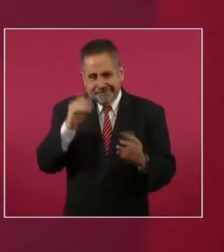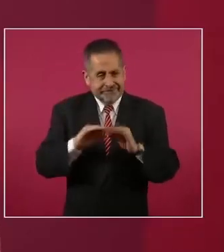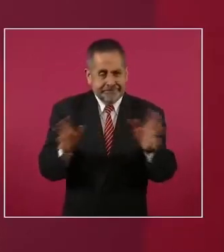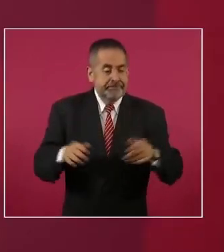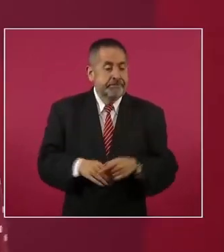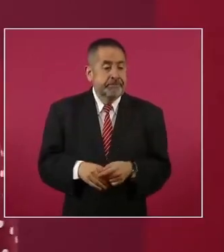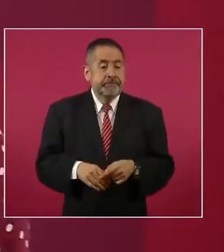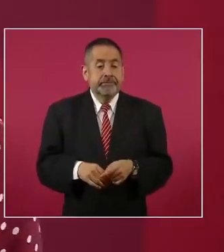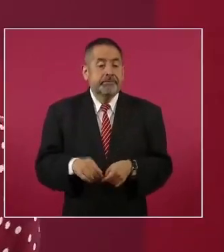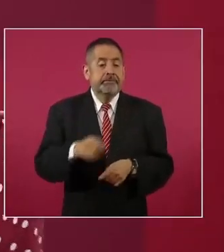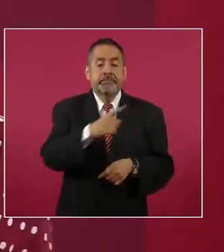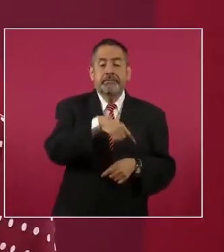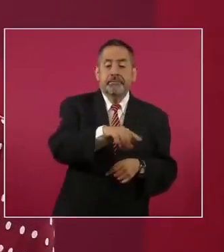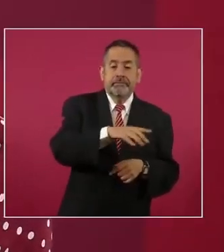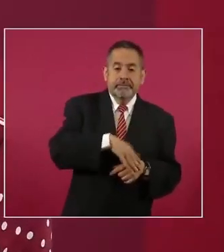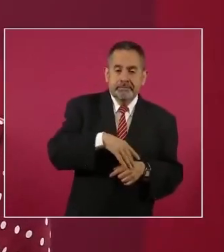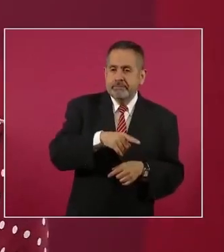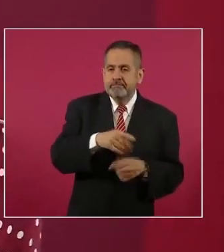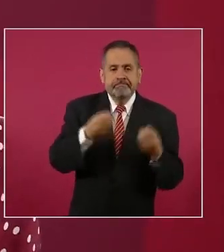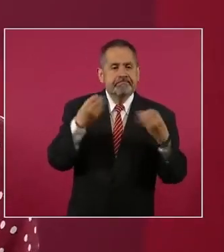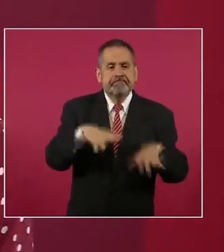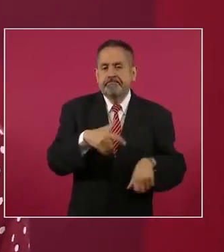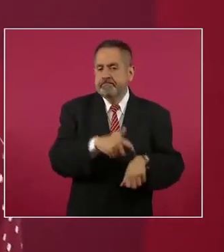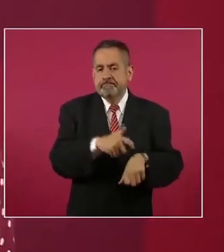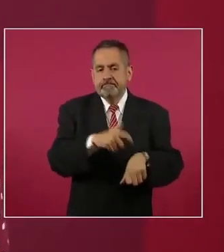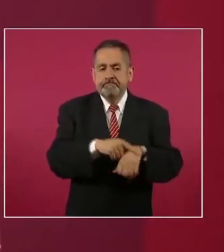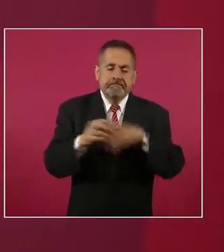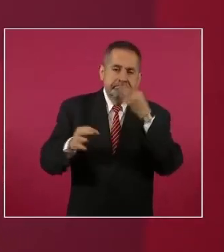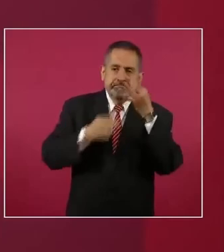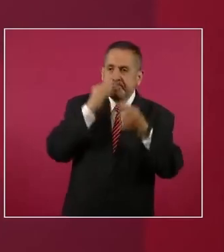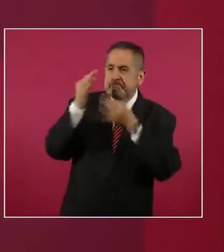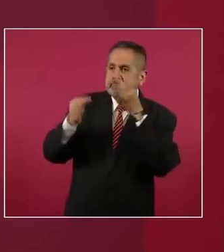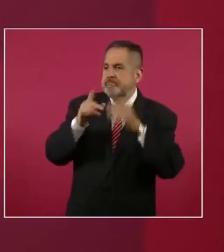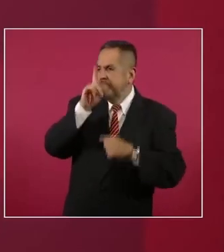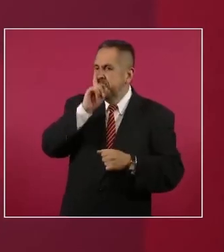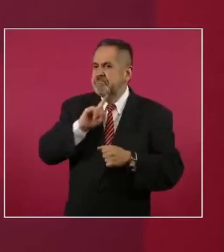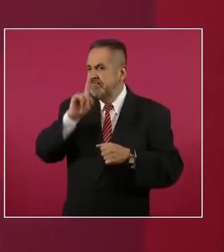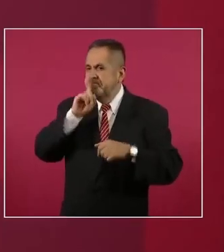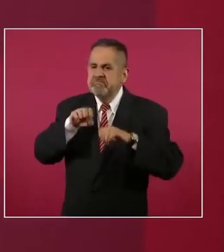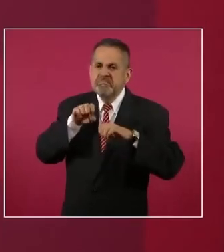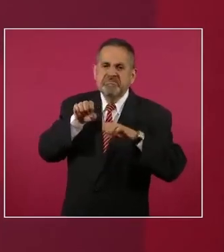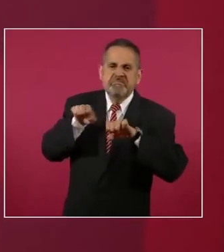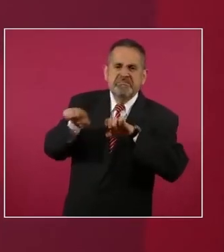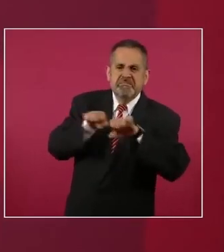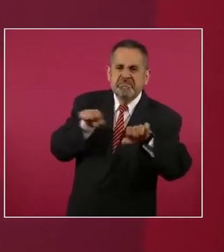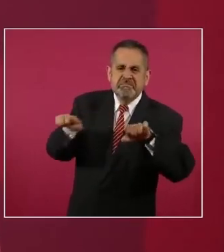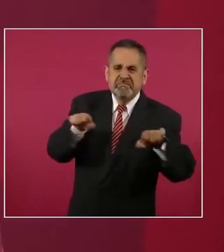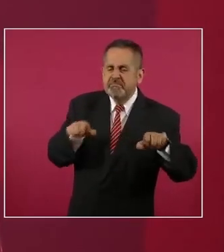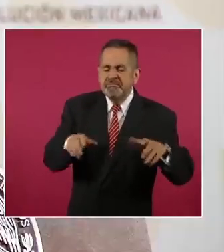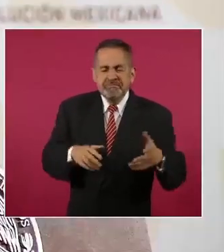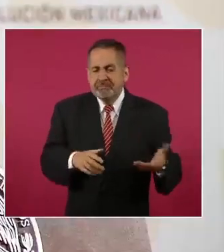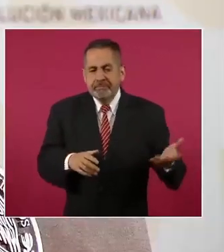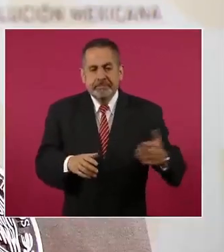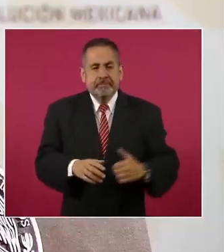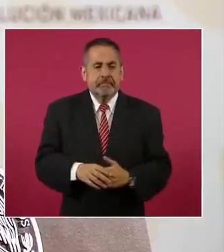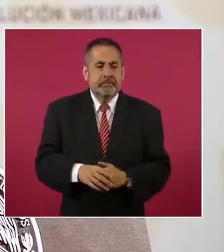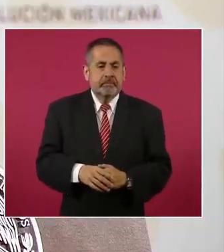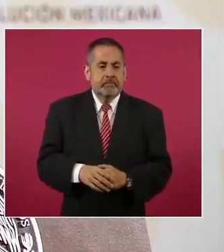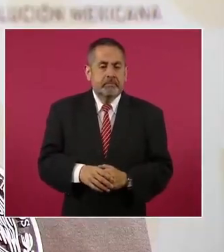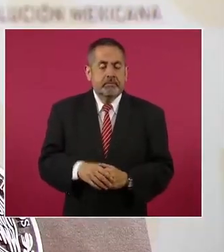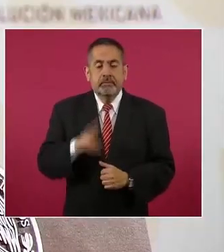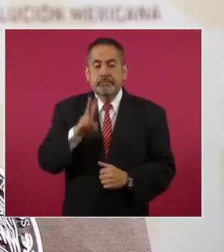la oposición le encanta perder el tiempo propagando mentiras, pero